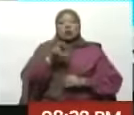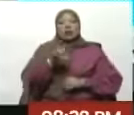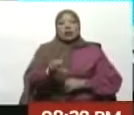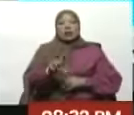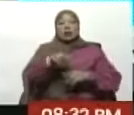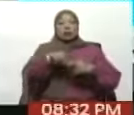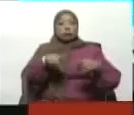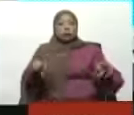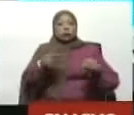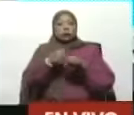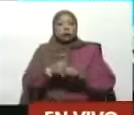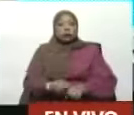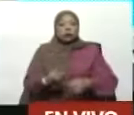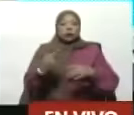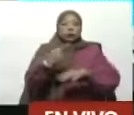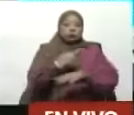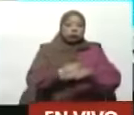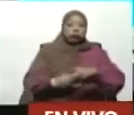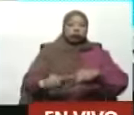3 kilómetros, 6 horas.